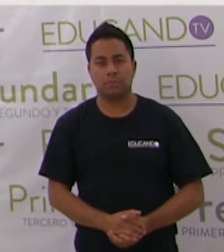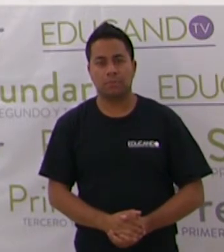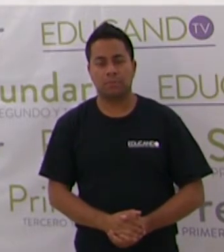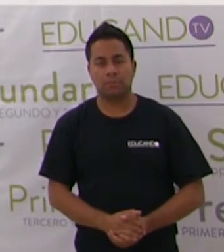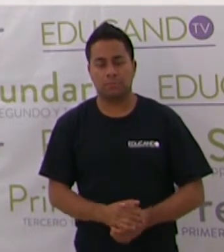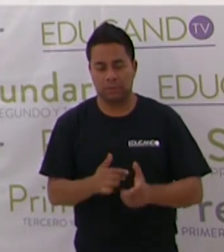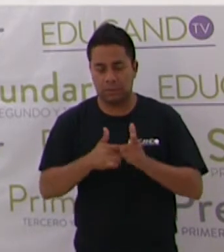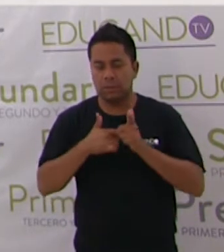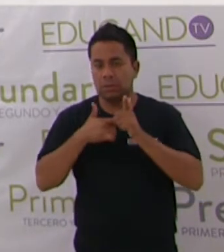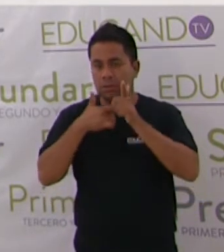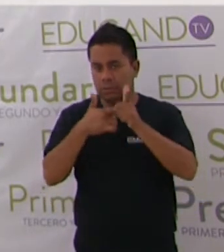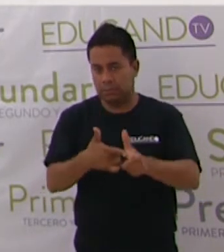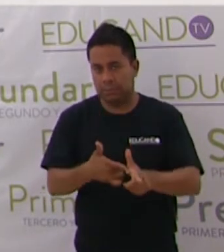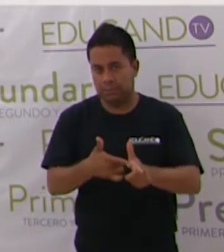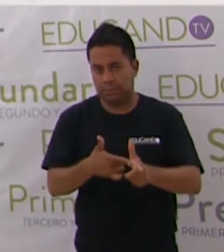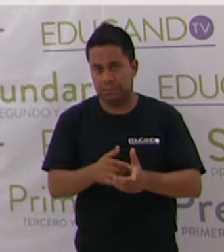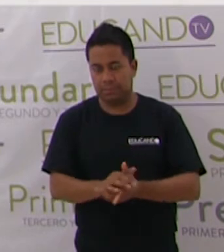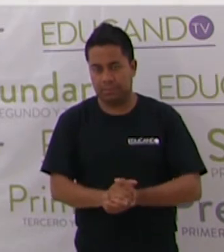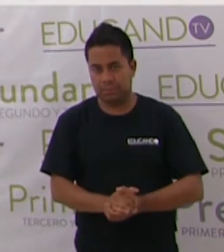avancemos.